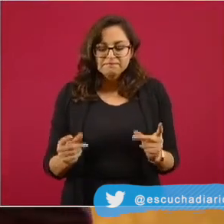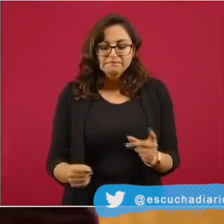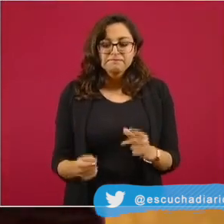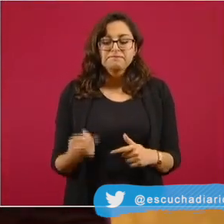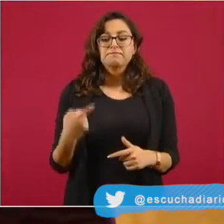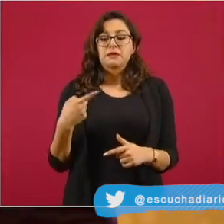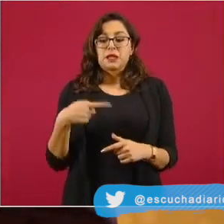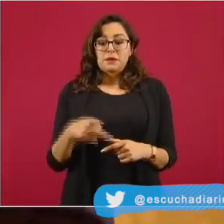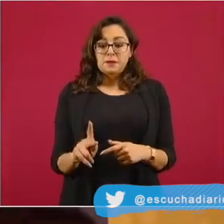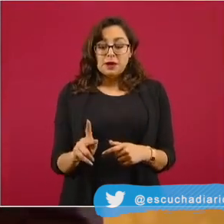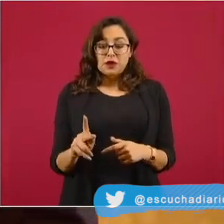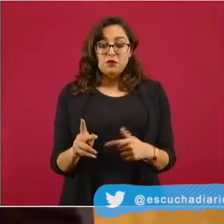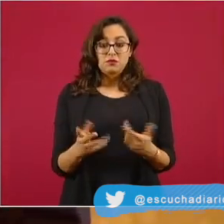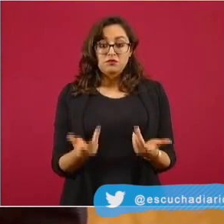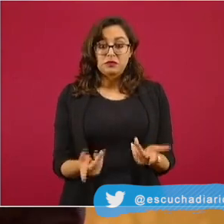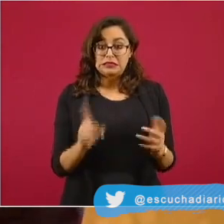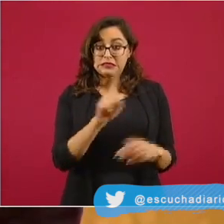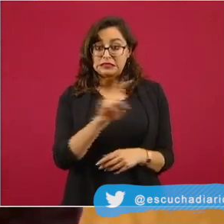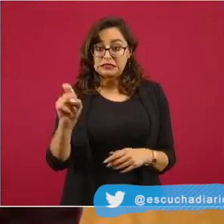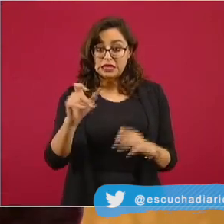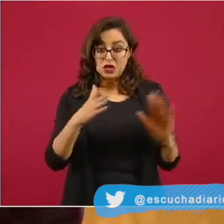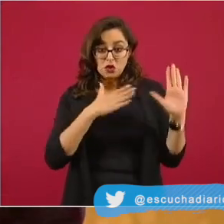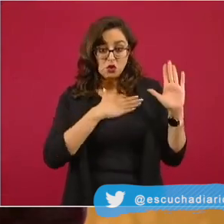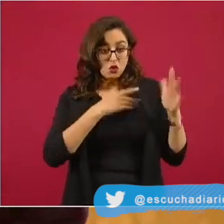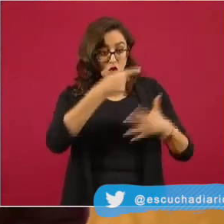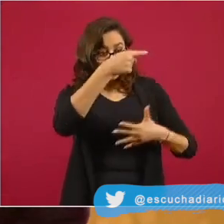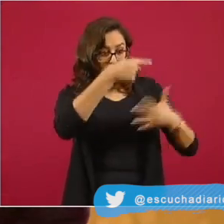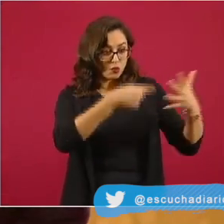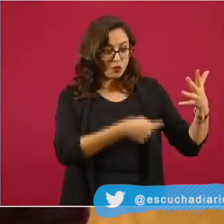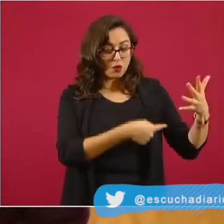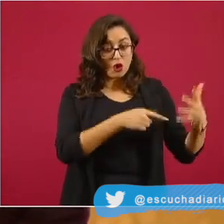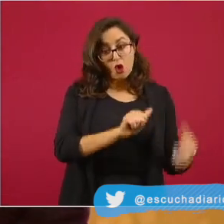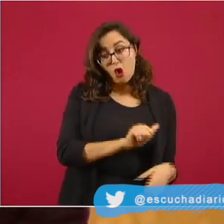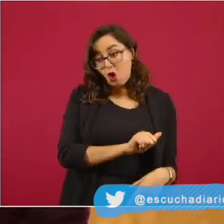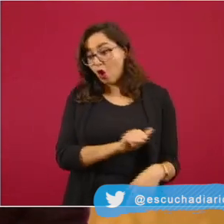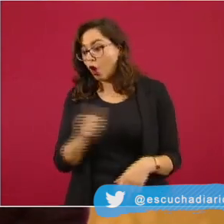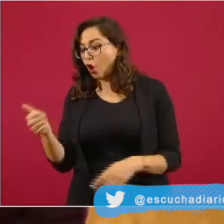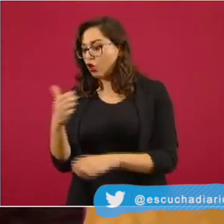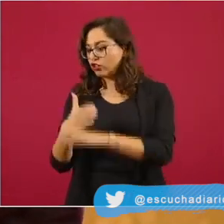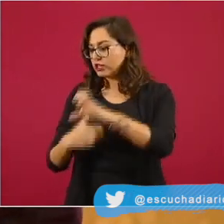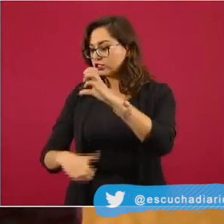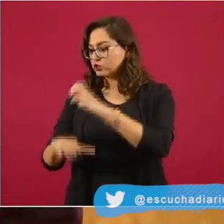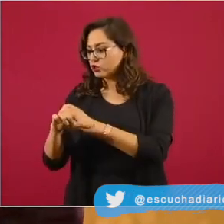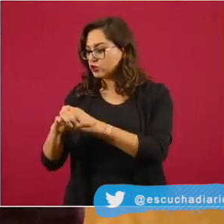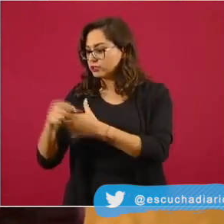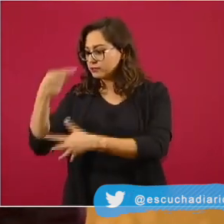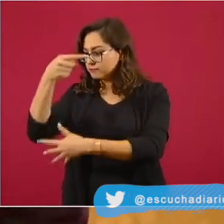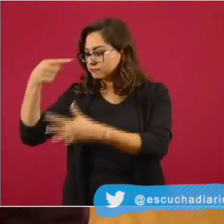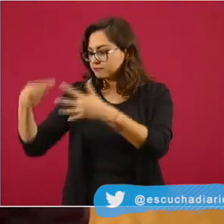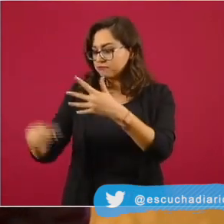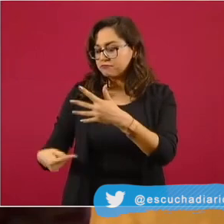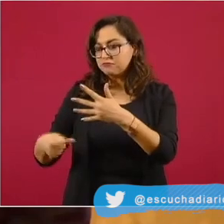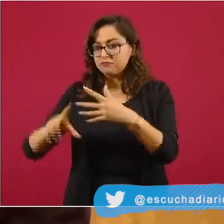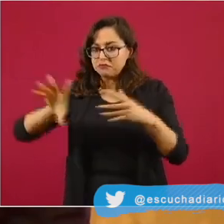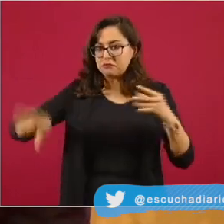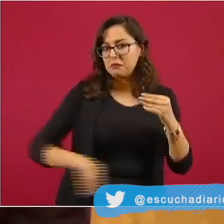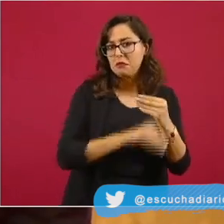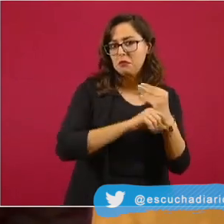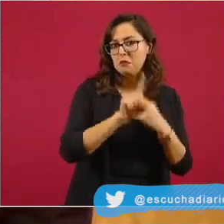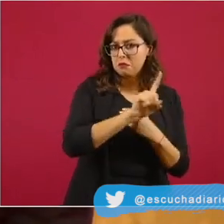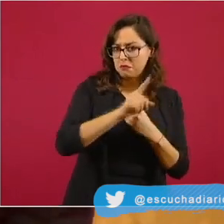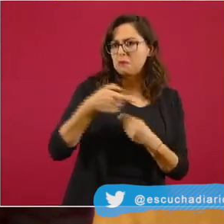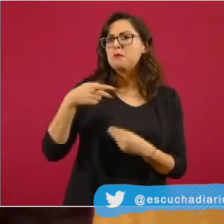muchas otras cosas que no están incluidas en ese listado de compromisos. Por